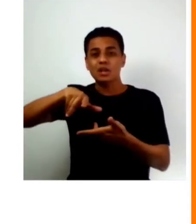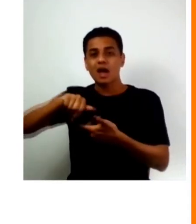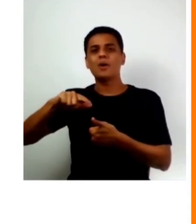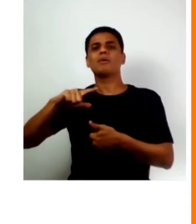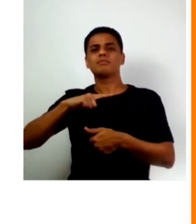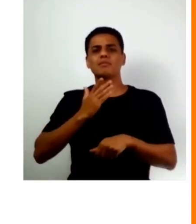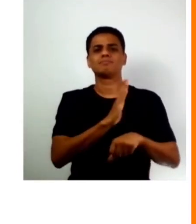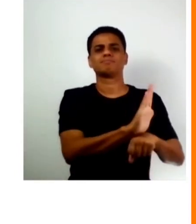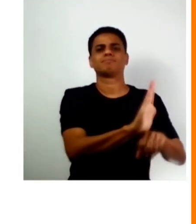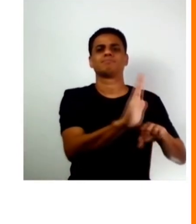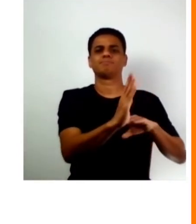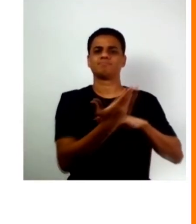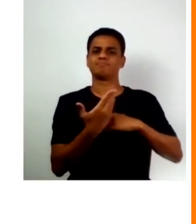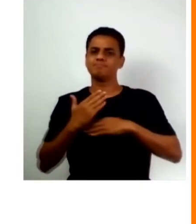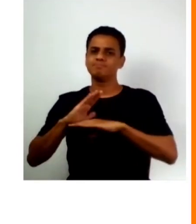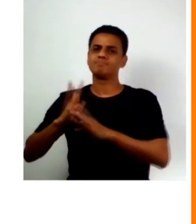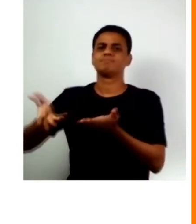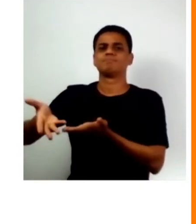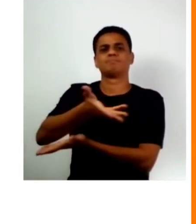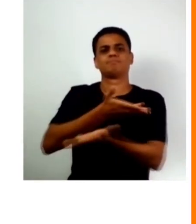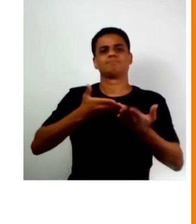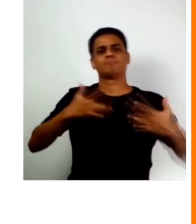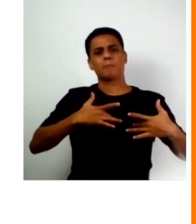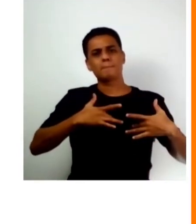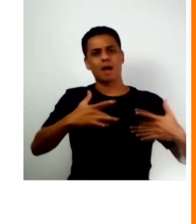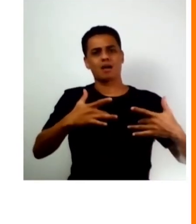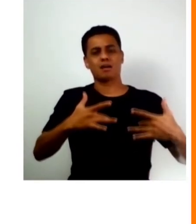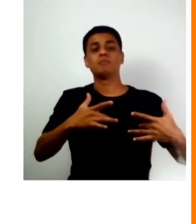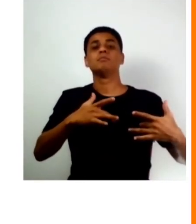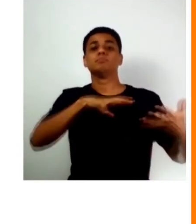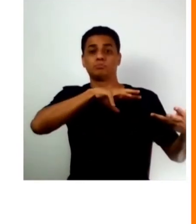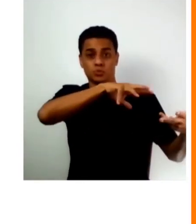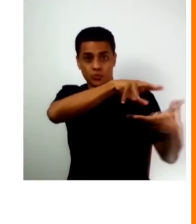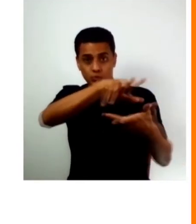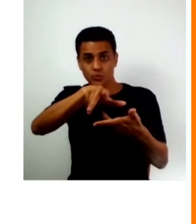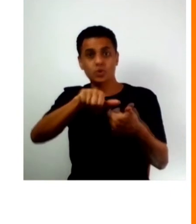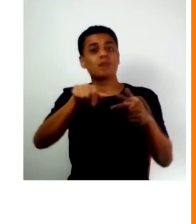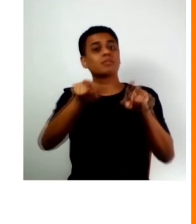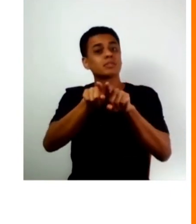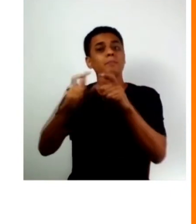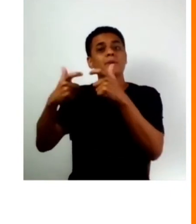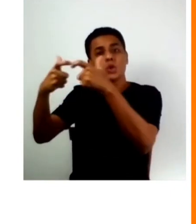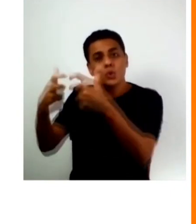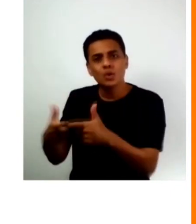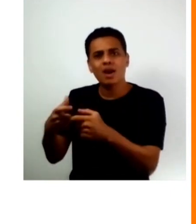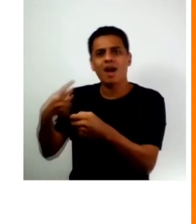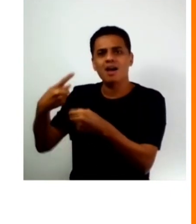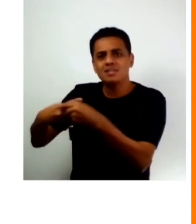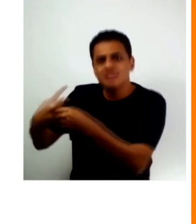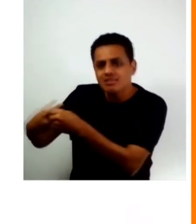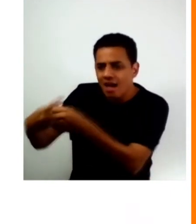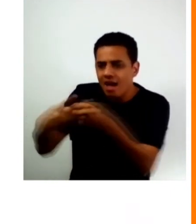solidariedade local, tamén, entre ciudades, entre realidades, intentar